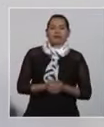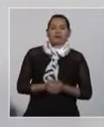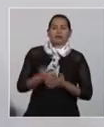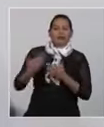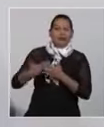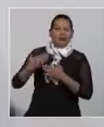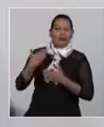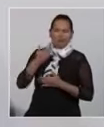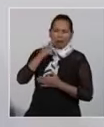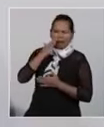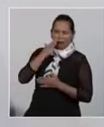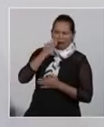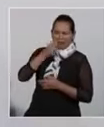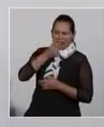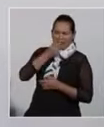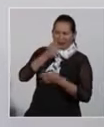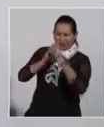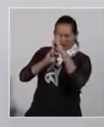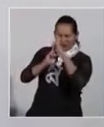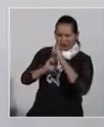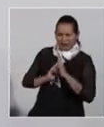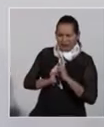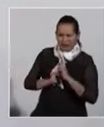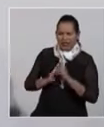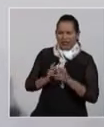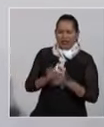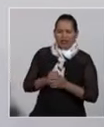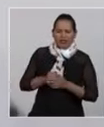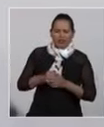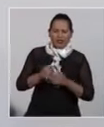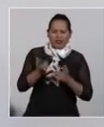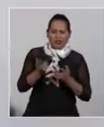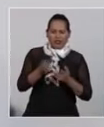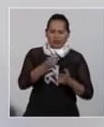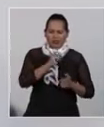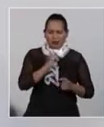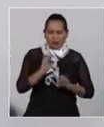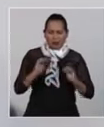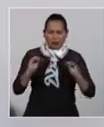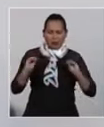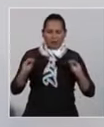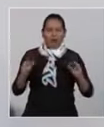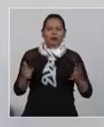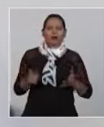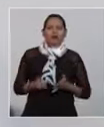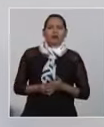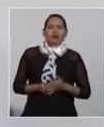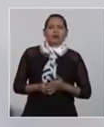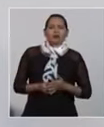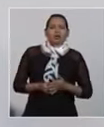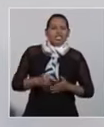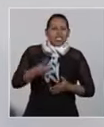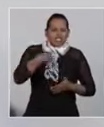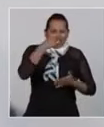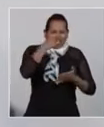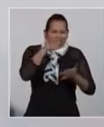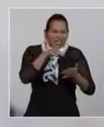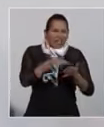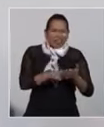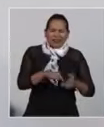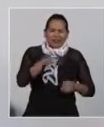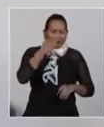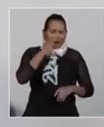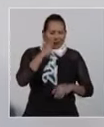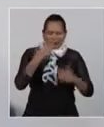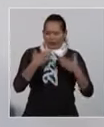Miguel Barbosa decía que me respetara, que no me iba a contestar. Yo creo que Luis Miguel Barbosa no ha entendido de qué se trata este ejercicio.